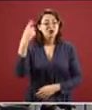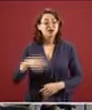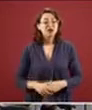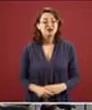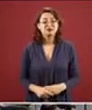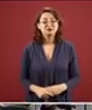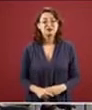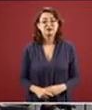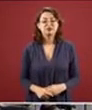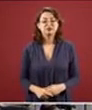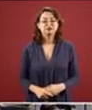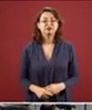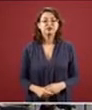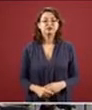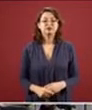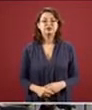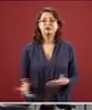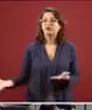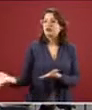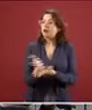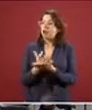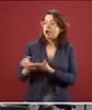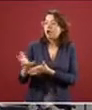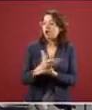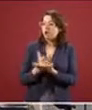Y resulta que aumentó la deuda.